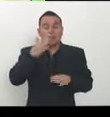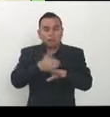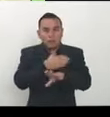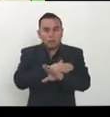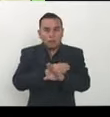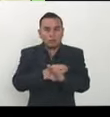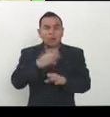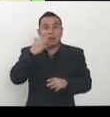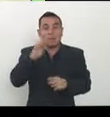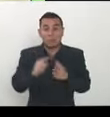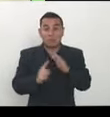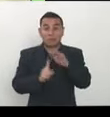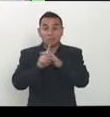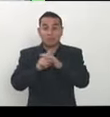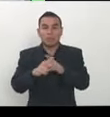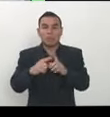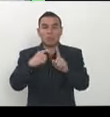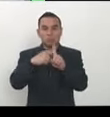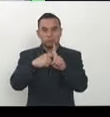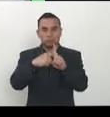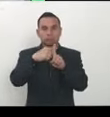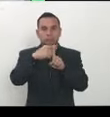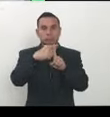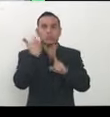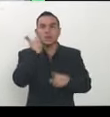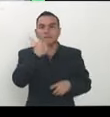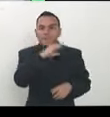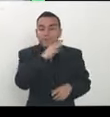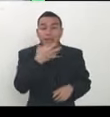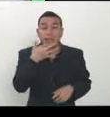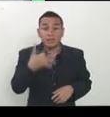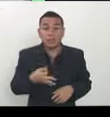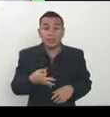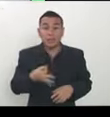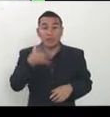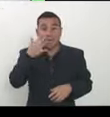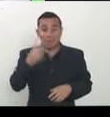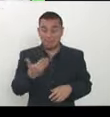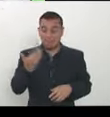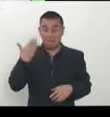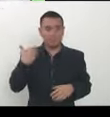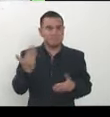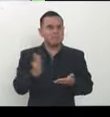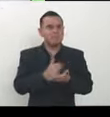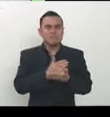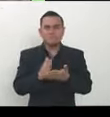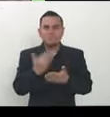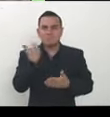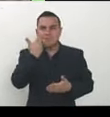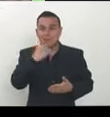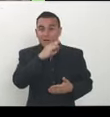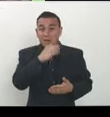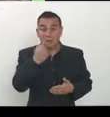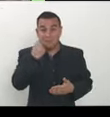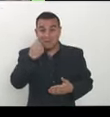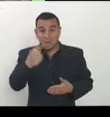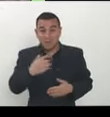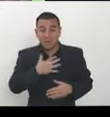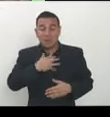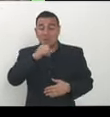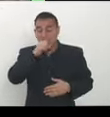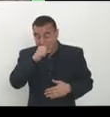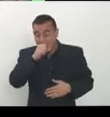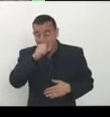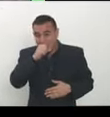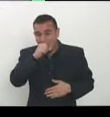Y yo ya estoy viendo los casos graves. Gente incluso que no tiene patología previa y que están teniendo una neumonía, que para que te